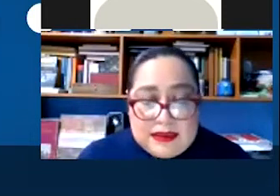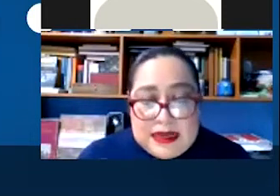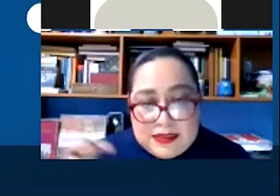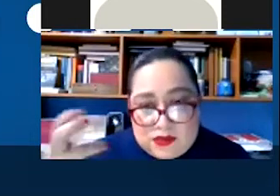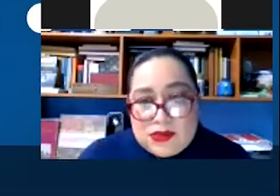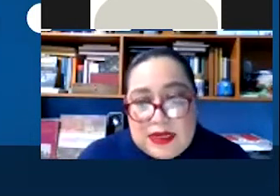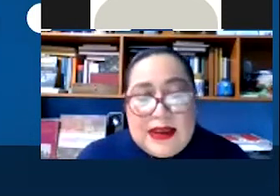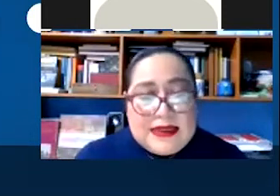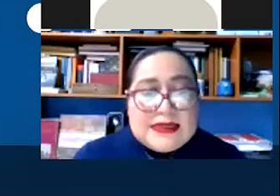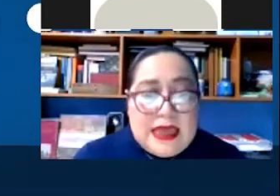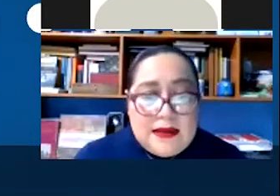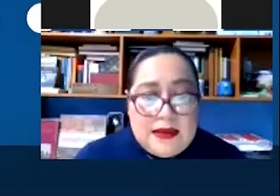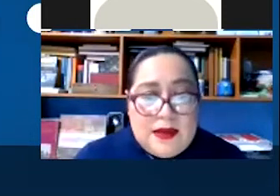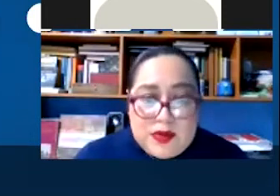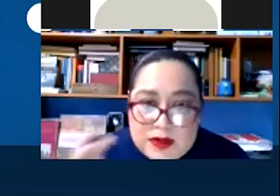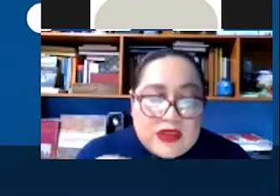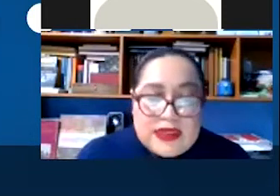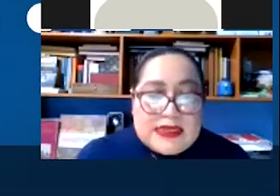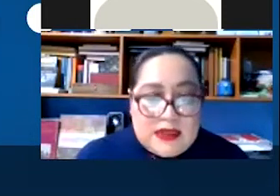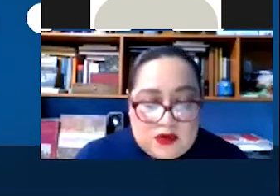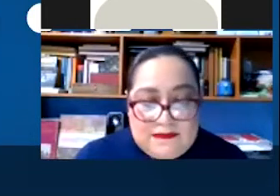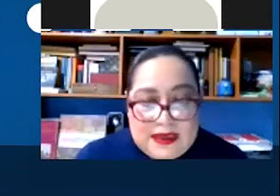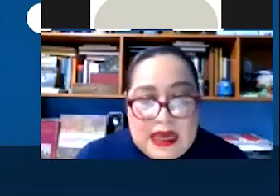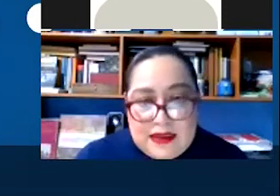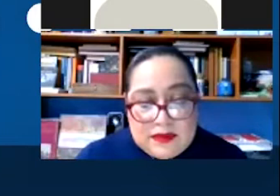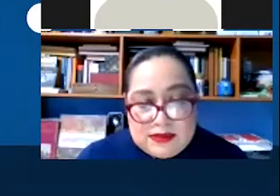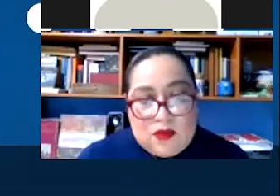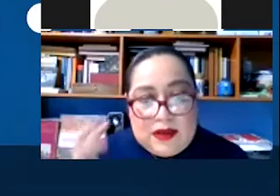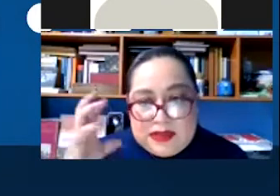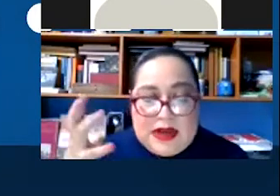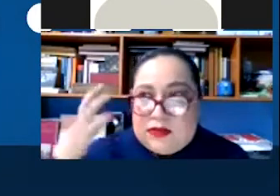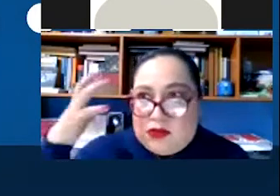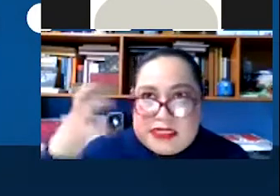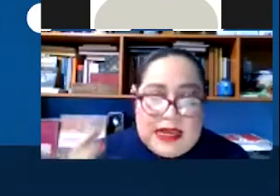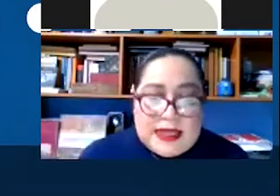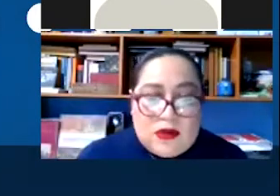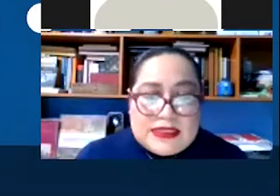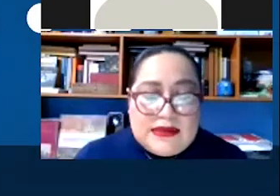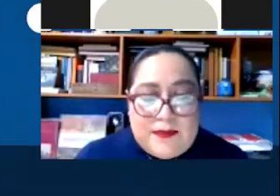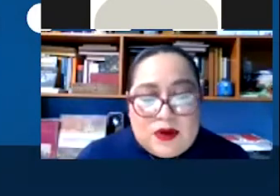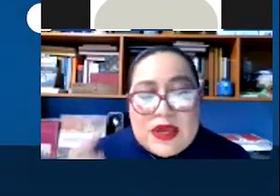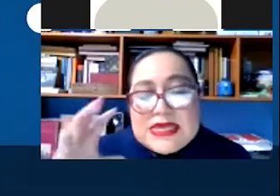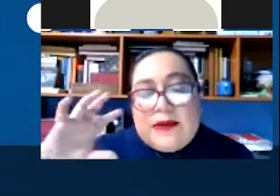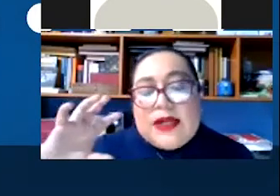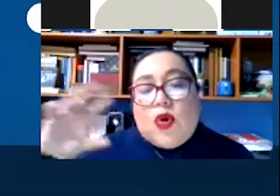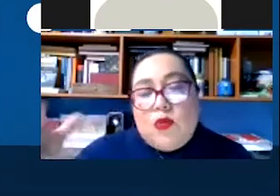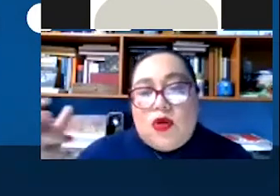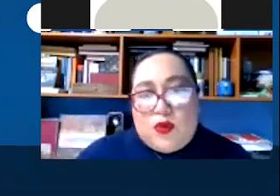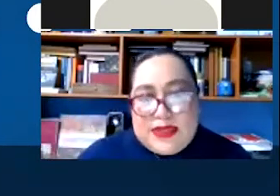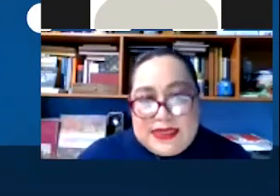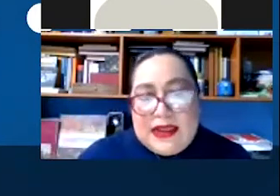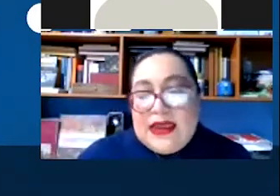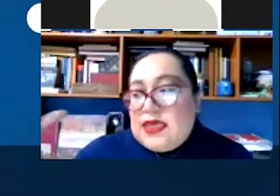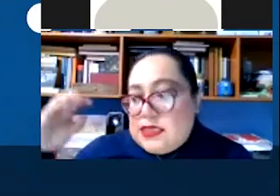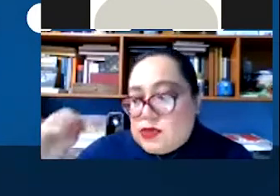entender que la situación en la que está, primero tiene que ser modificada, seguramente a lo mejor llega ya con esa idea, pero saber cómo lo